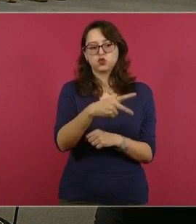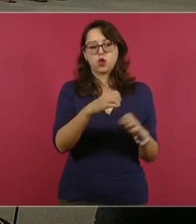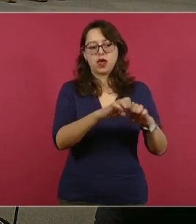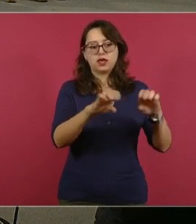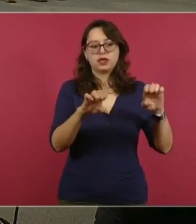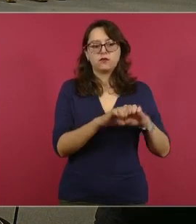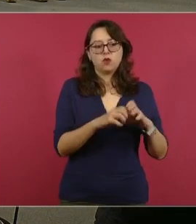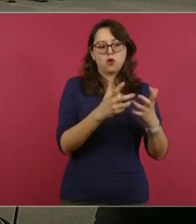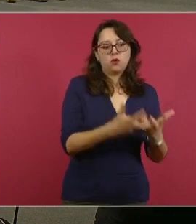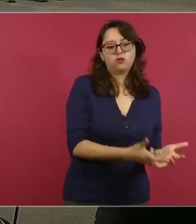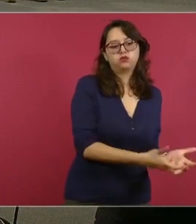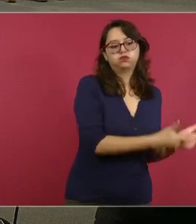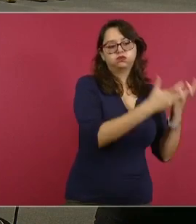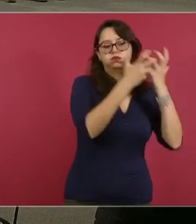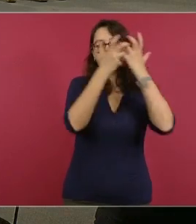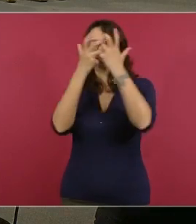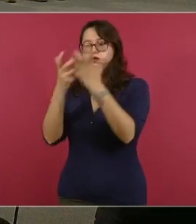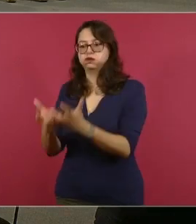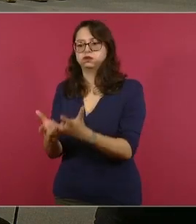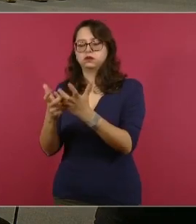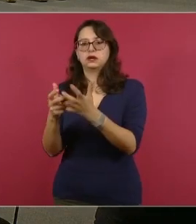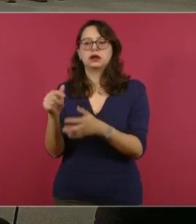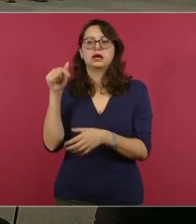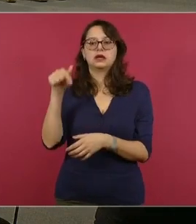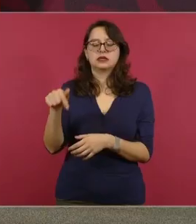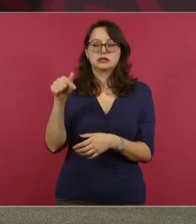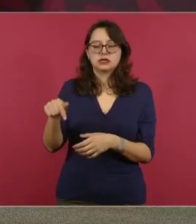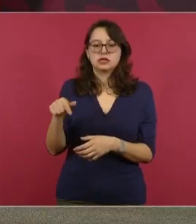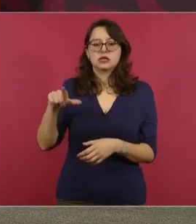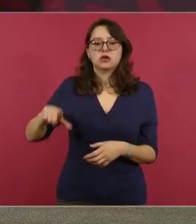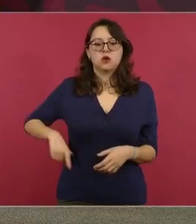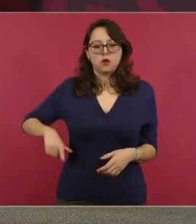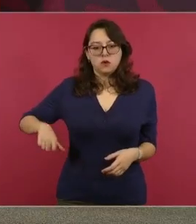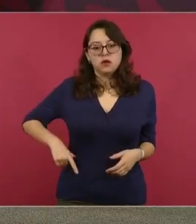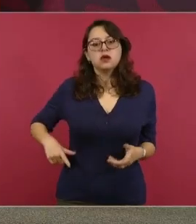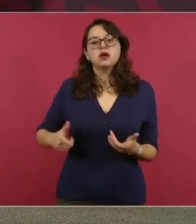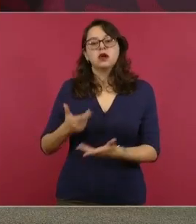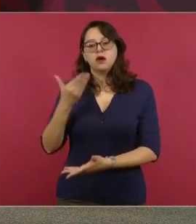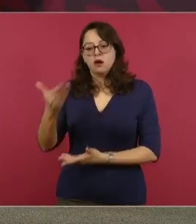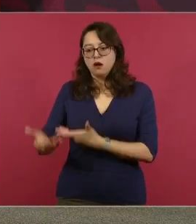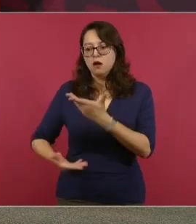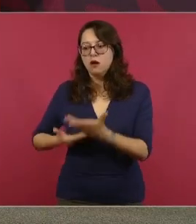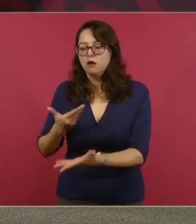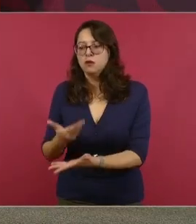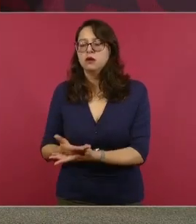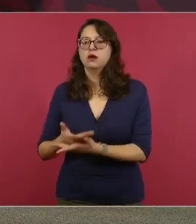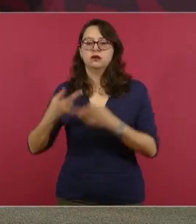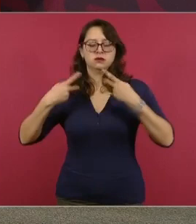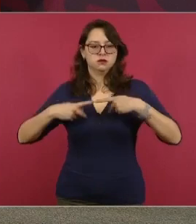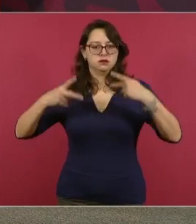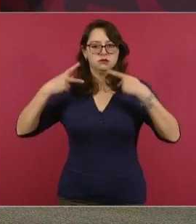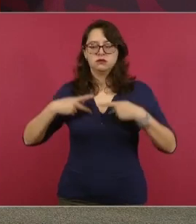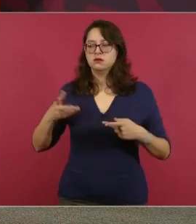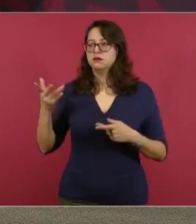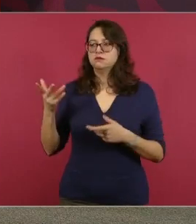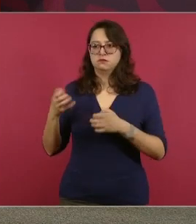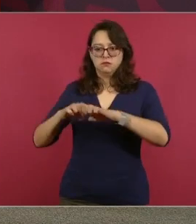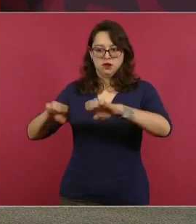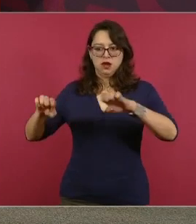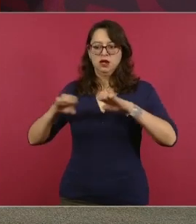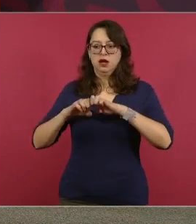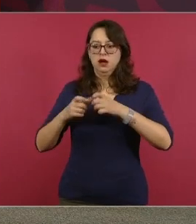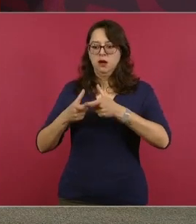a pedir el apoyo de servidores de la nación, de promotores de